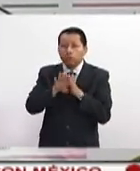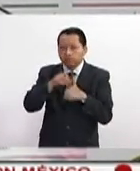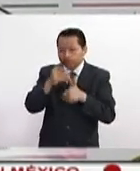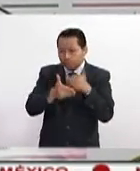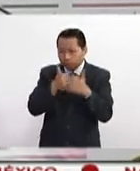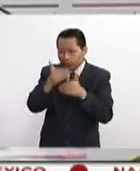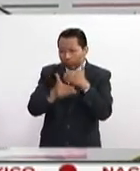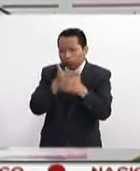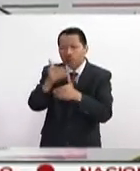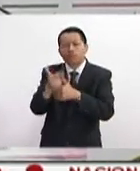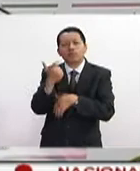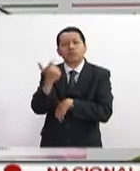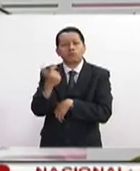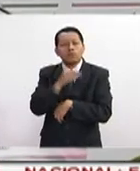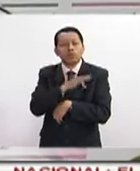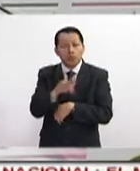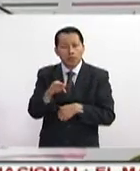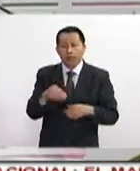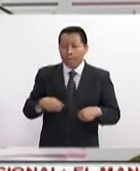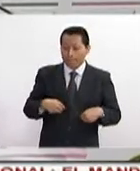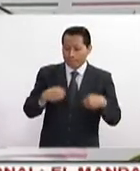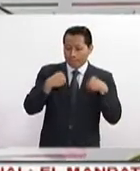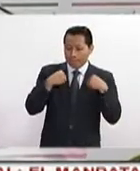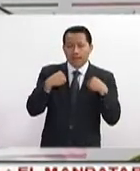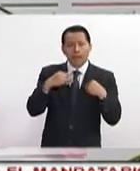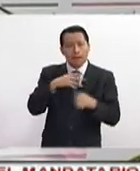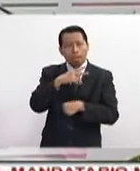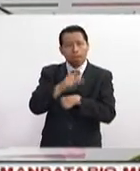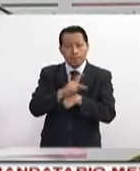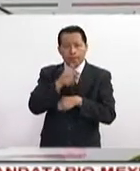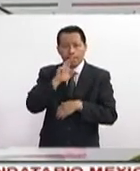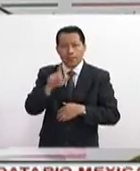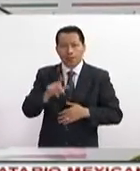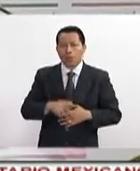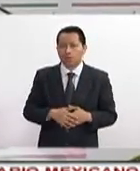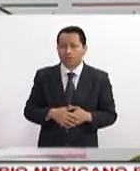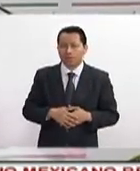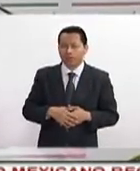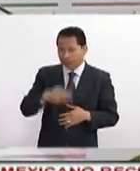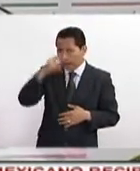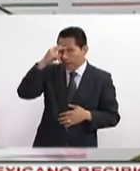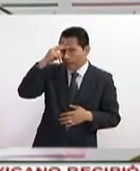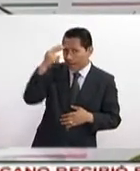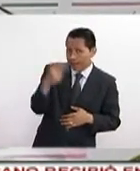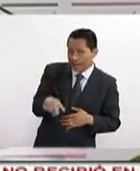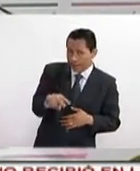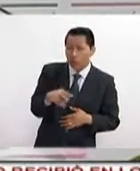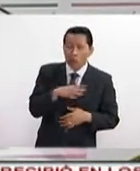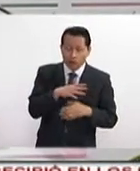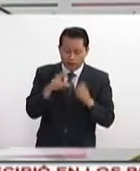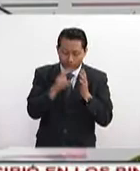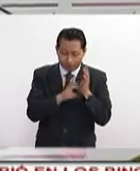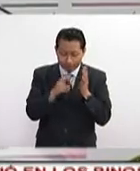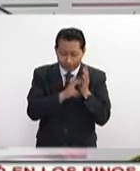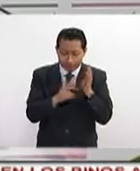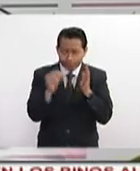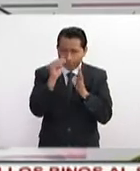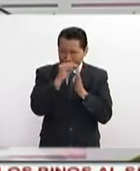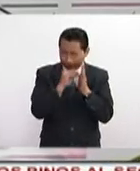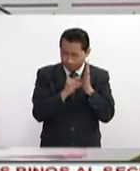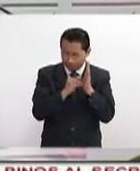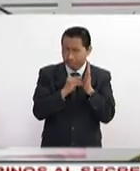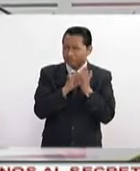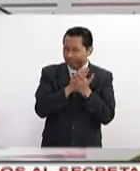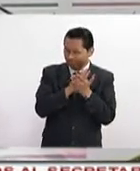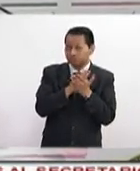económico y el nivel de vida de nuestros países. México, con su reforma al sector